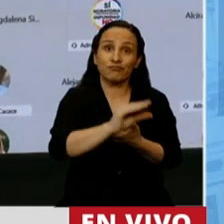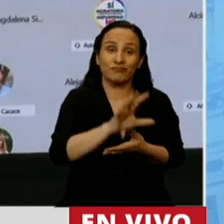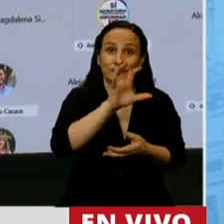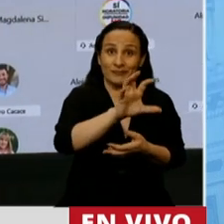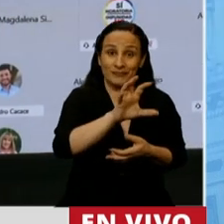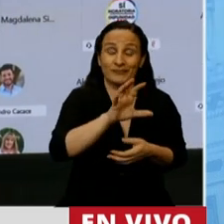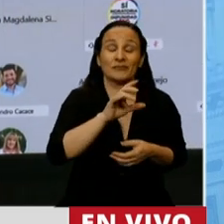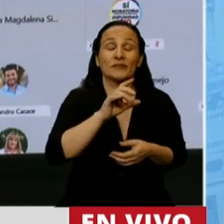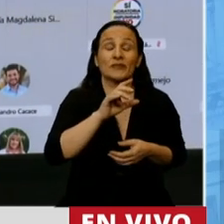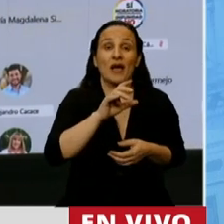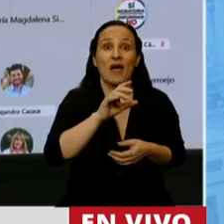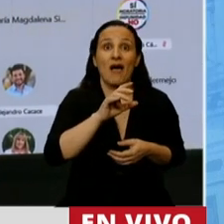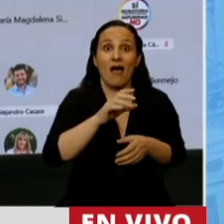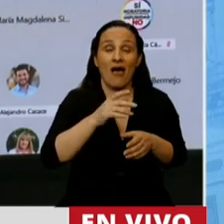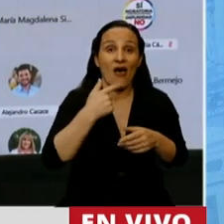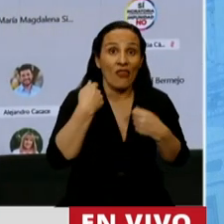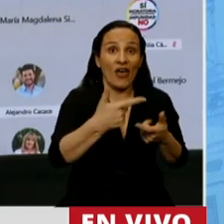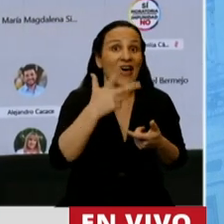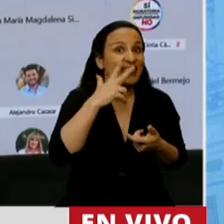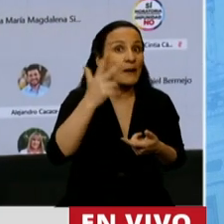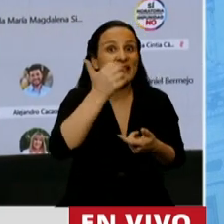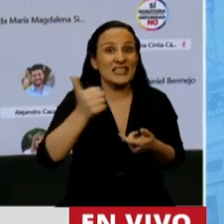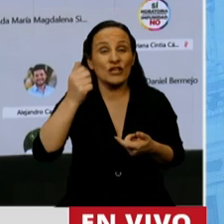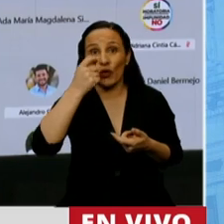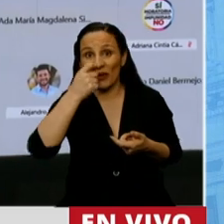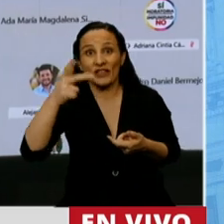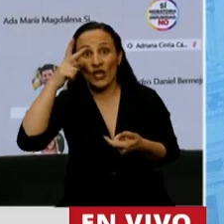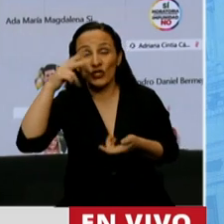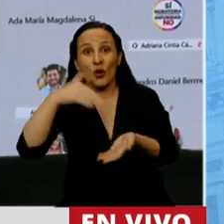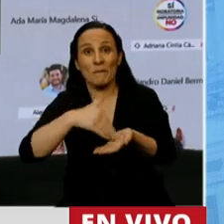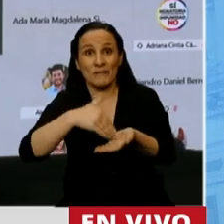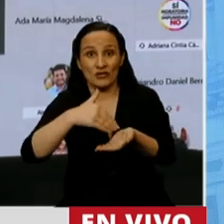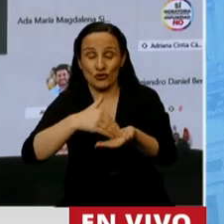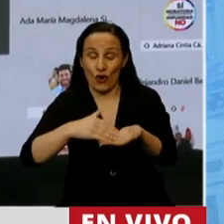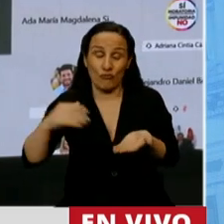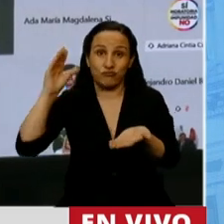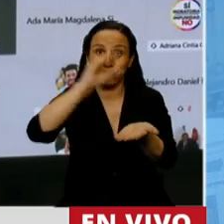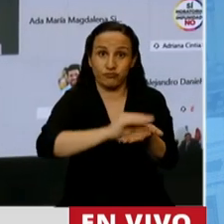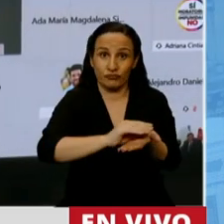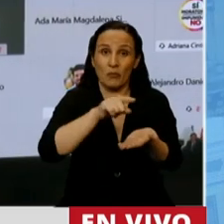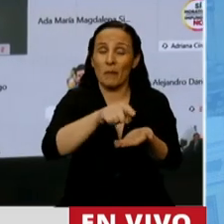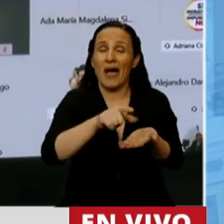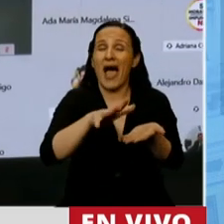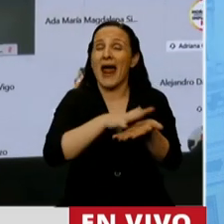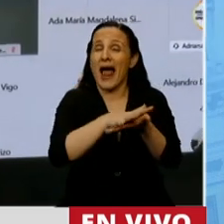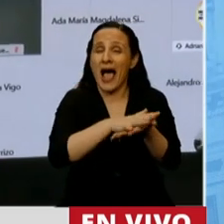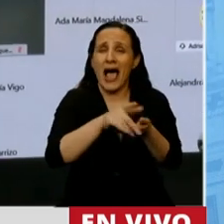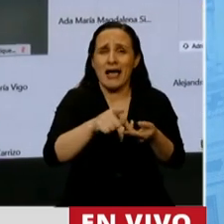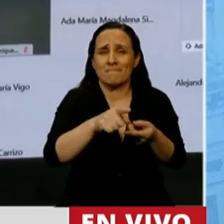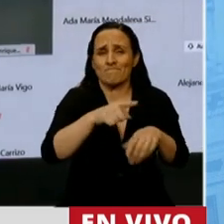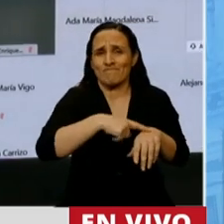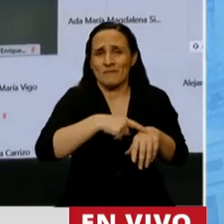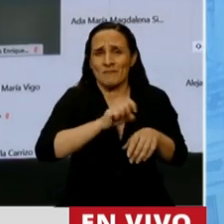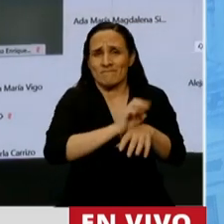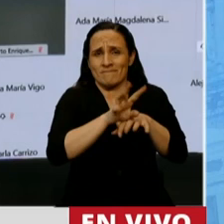julio del presente año la suma de 3.628 millones por aportes no reembolsables para morigerar los impactos